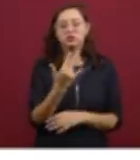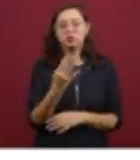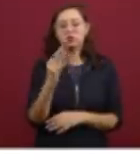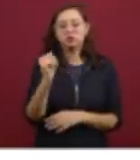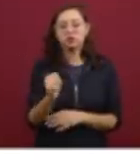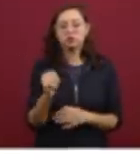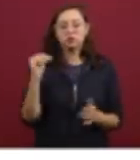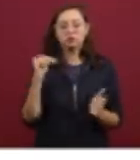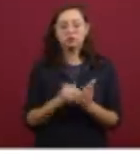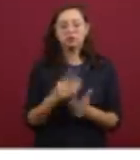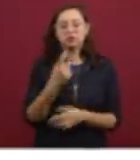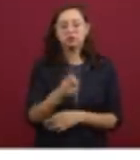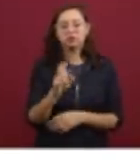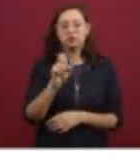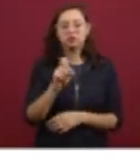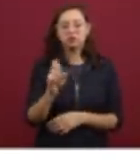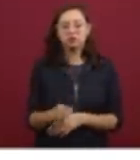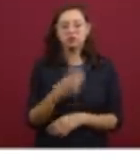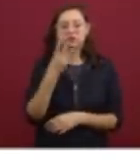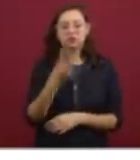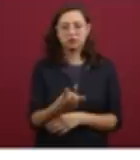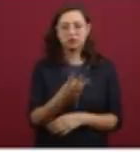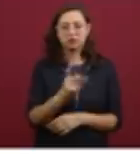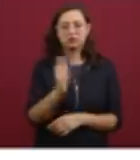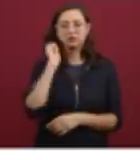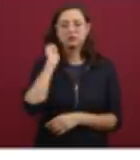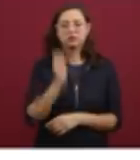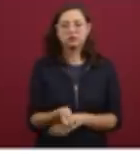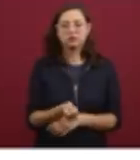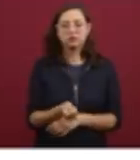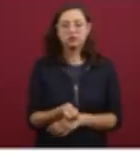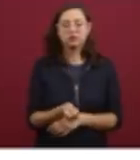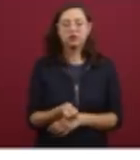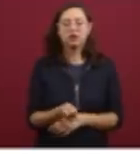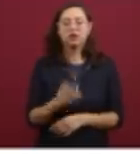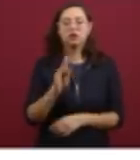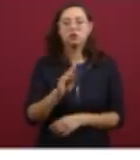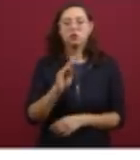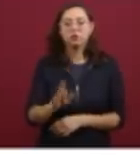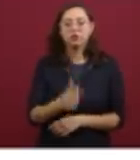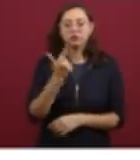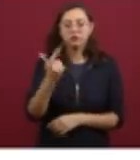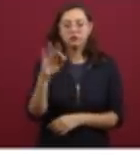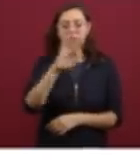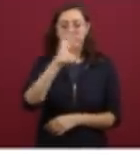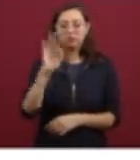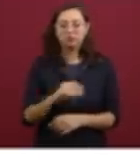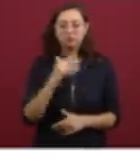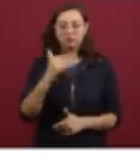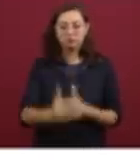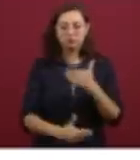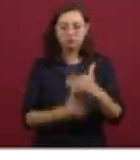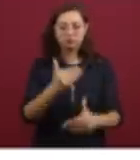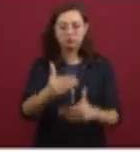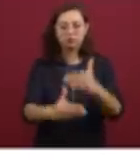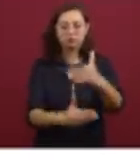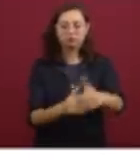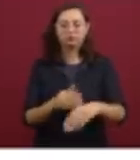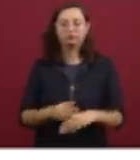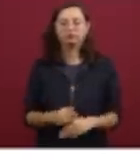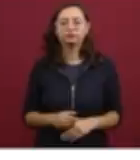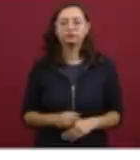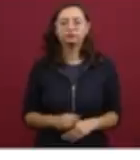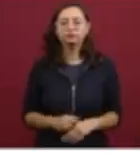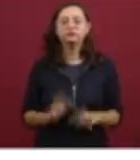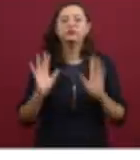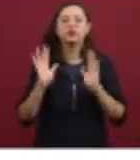3.059.133 becarios, lo que representa un avance del 97% con respecto a la meta. De estos han